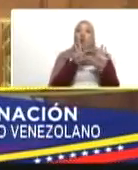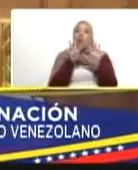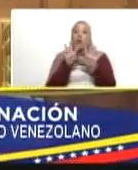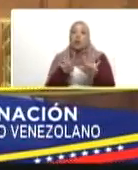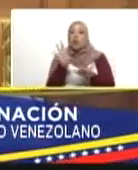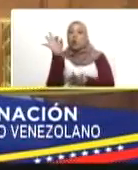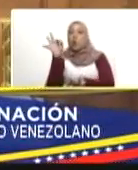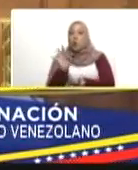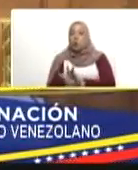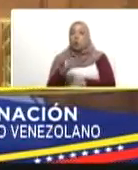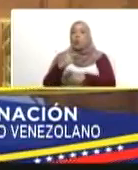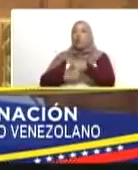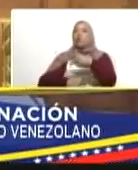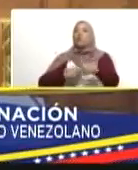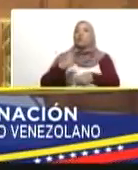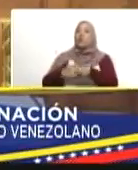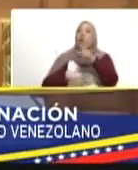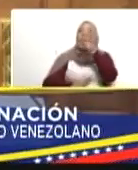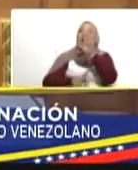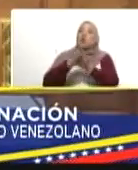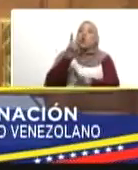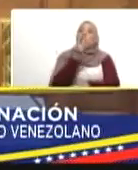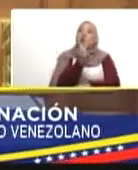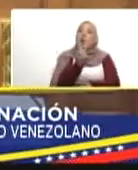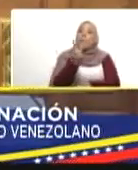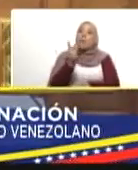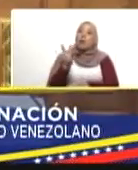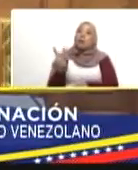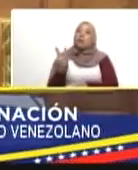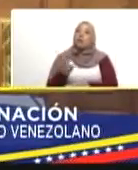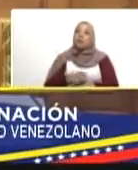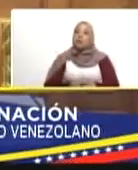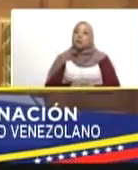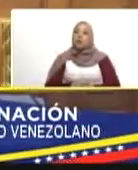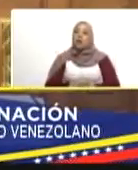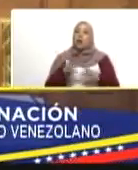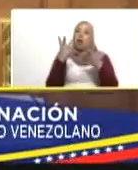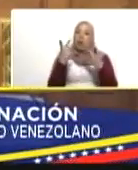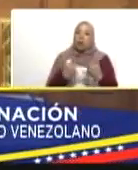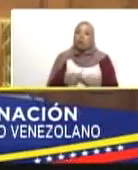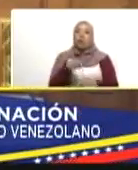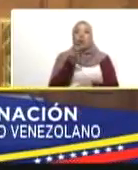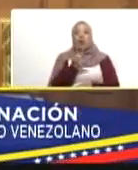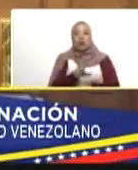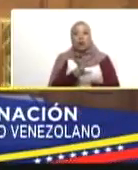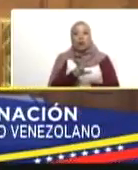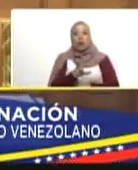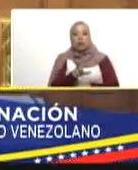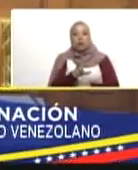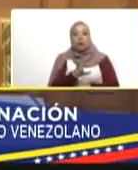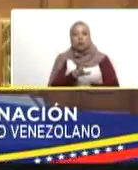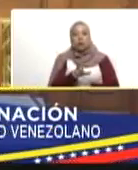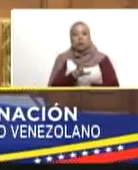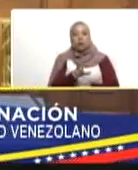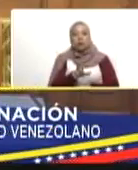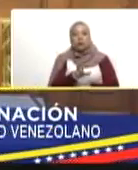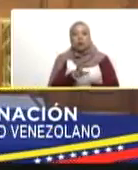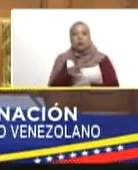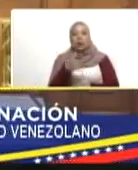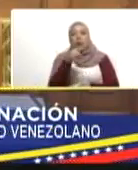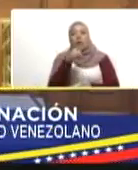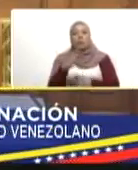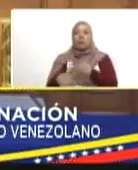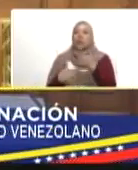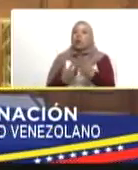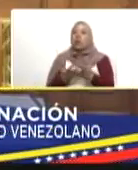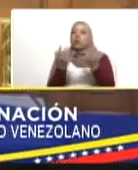producción superior al 2022 ahí está una de la lámina la número tres la lámina para que